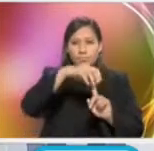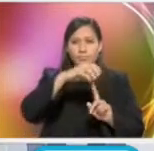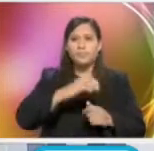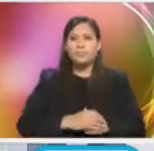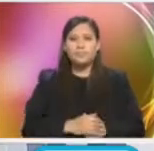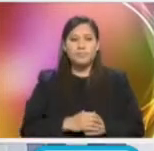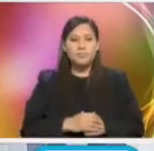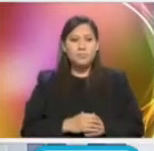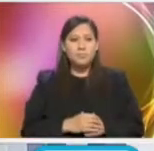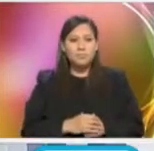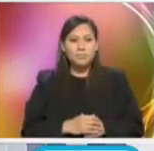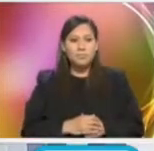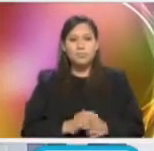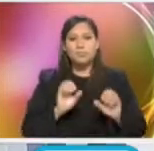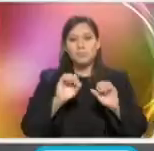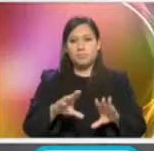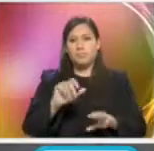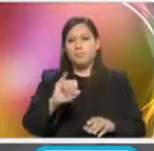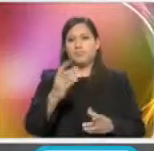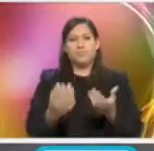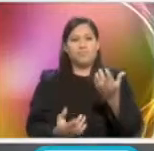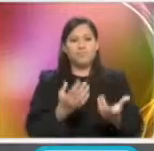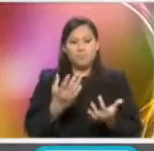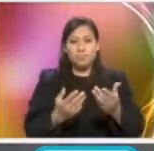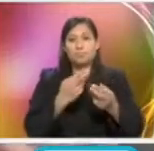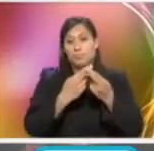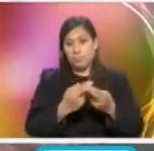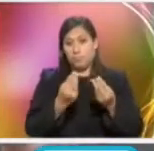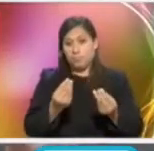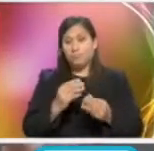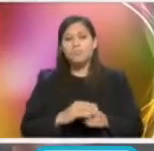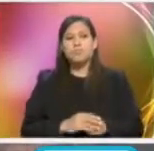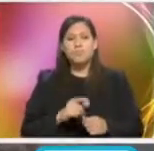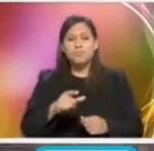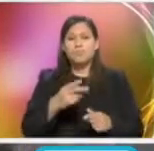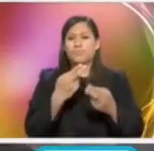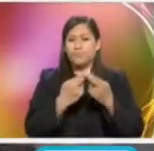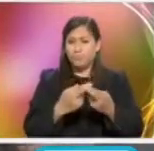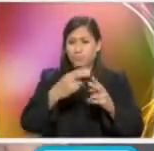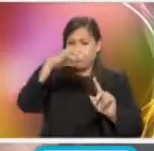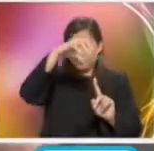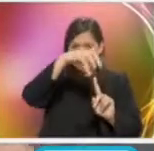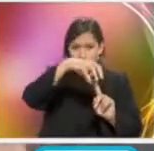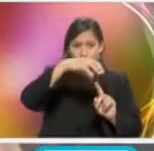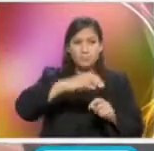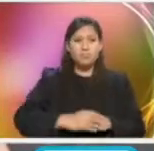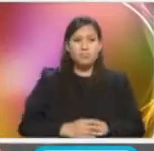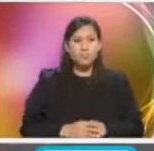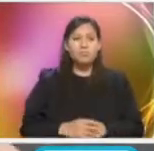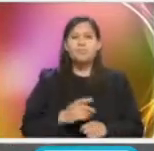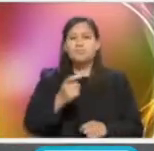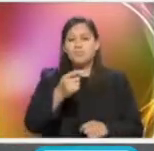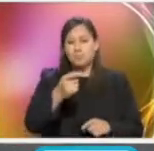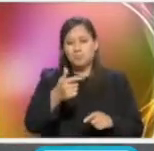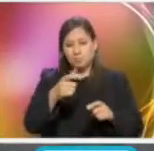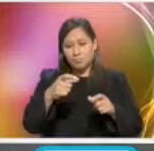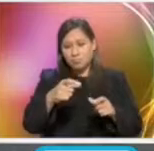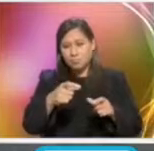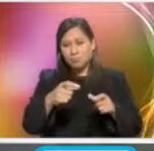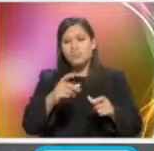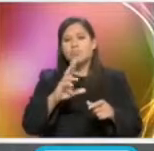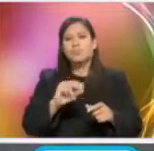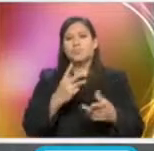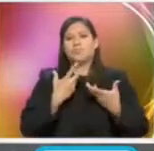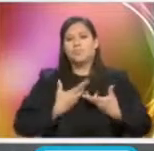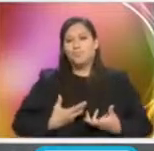me gusta. ¿Sí? Vamos a dejarlo seguir que hierva. Bien. Échenle bastantito, aunque quede muy lleno de champiñones, que van a ser chiquitos, No se acuérdense. No se asusten, asuste,